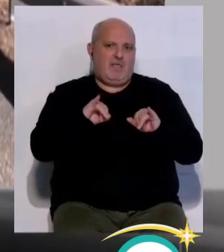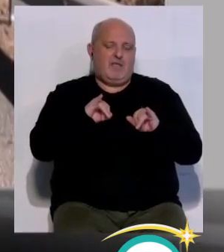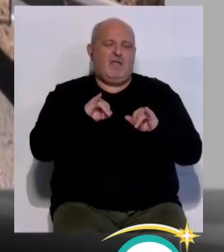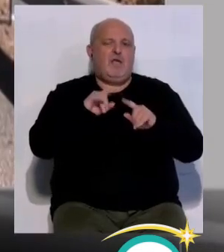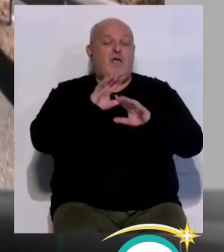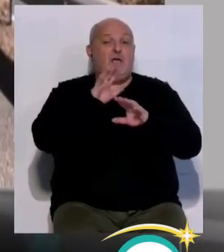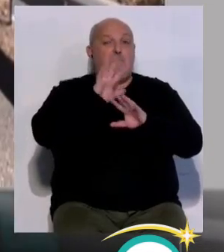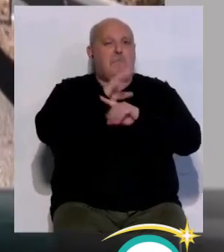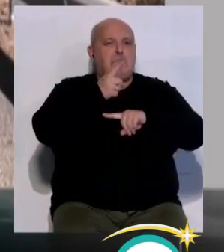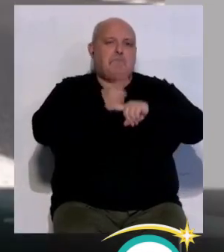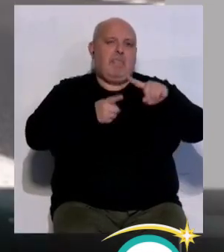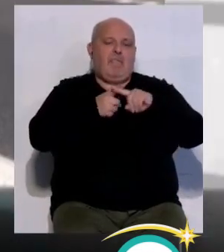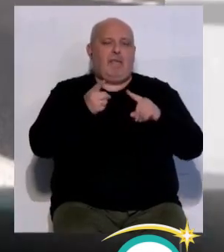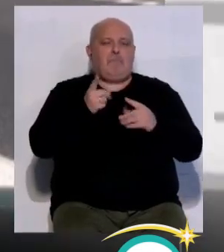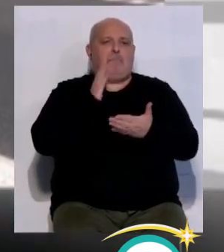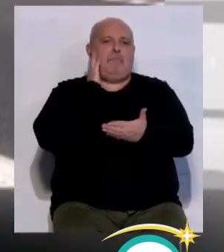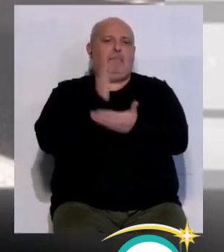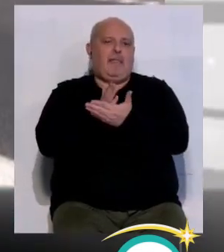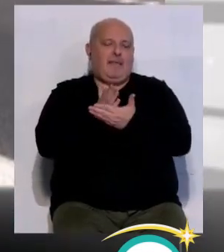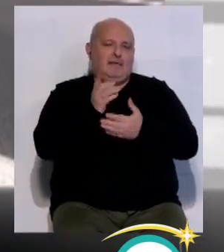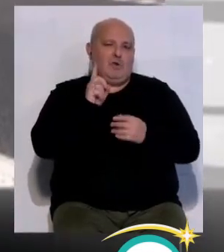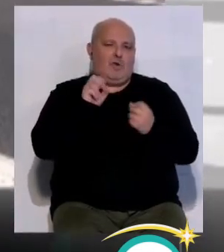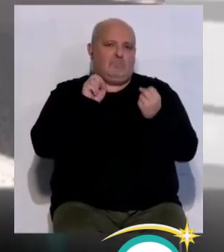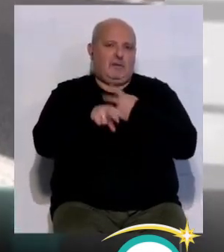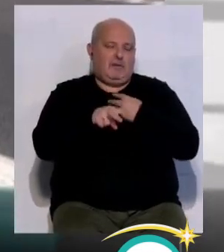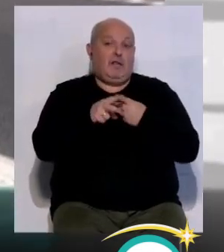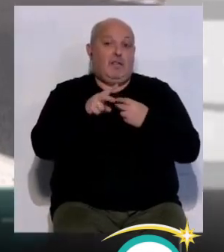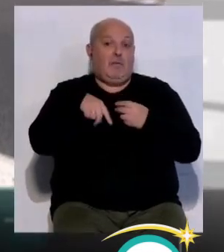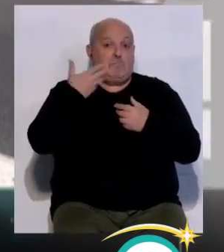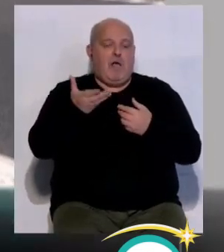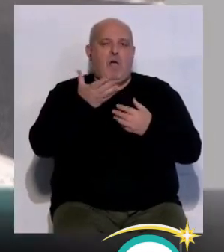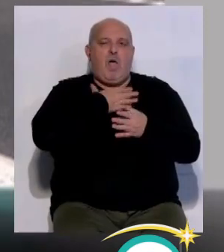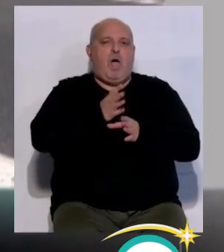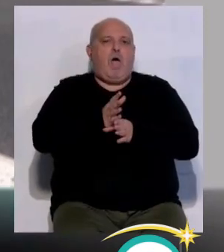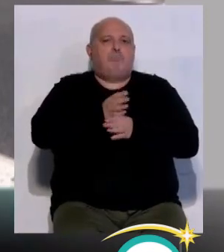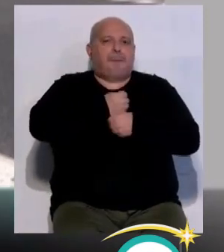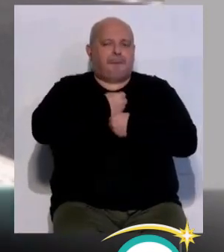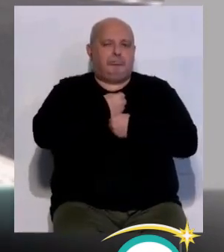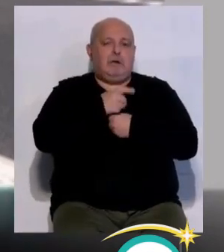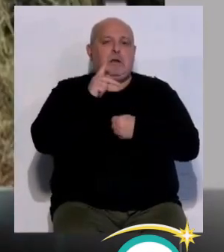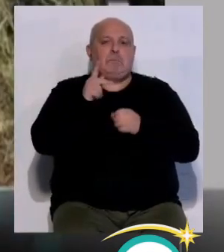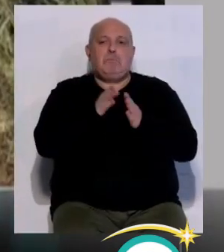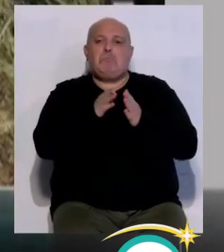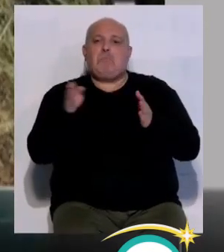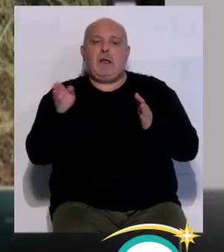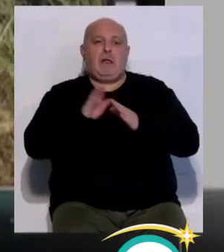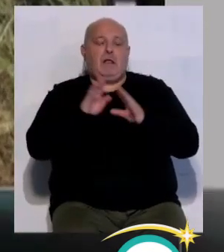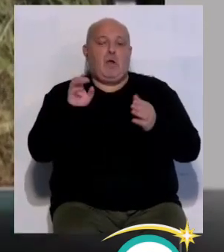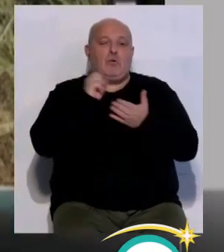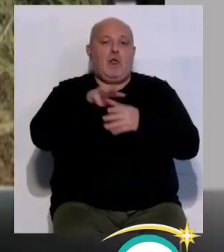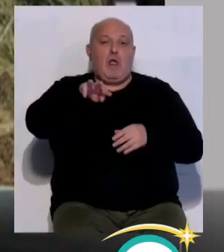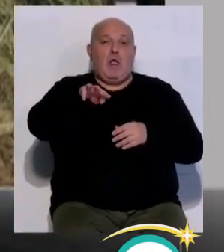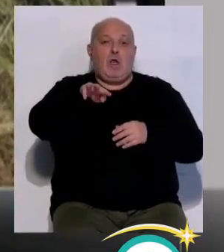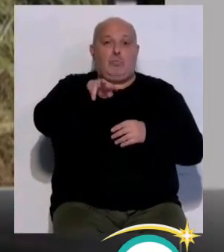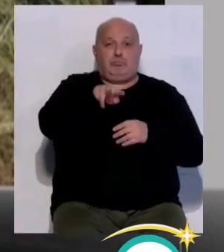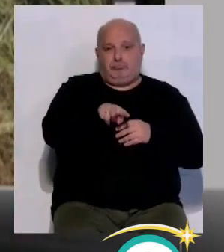deja a media la ampliación de capacidad de la autopista, con lo que el embudo se trasladará unos kilómetros más adelante y lo vamos a